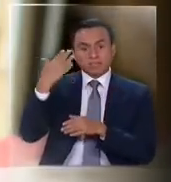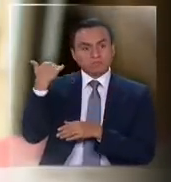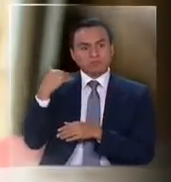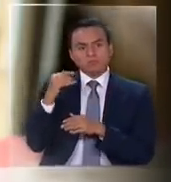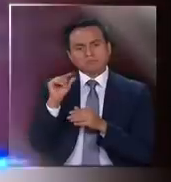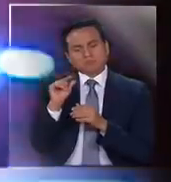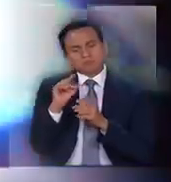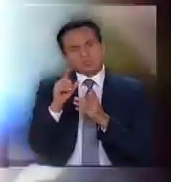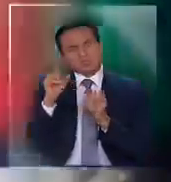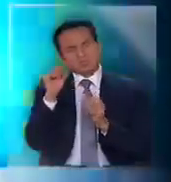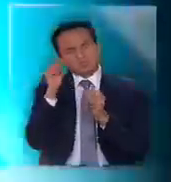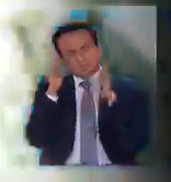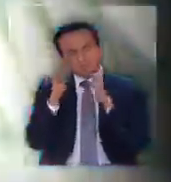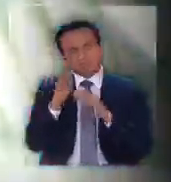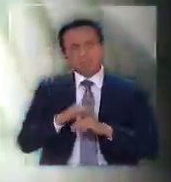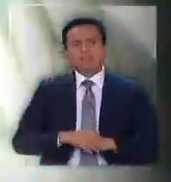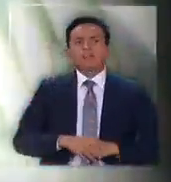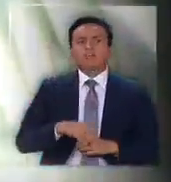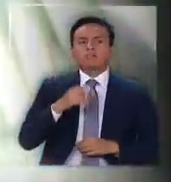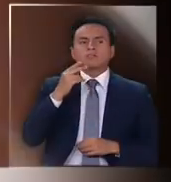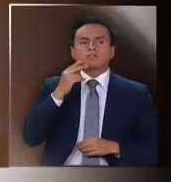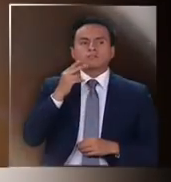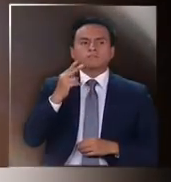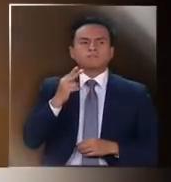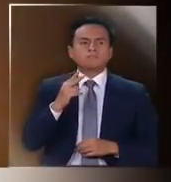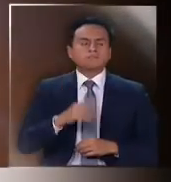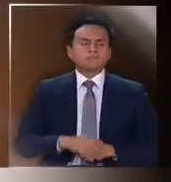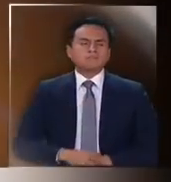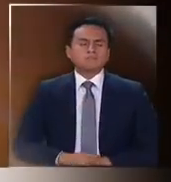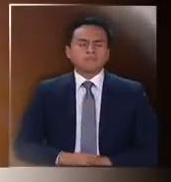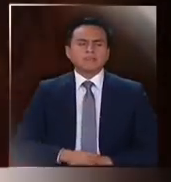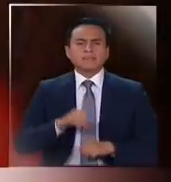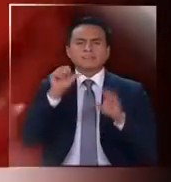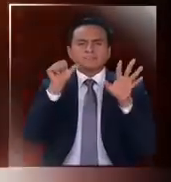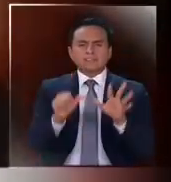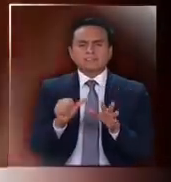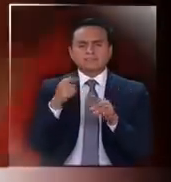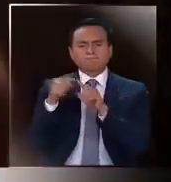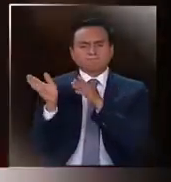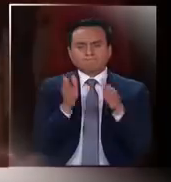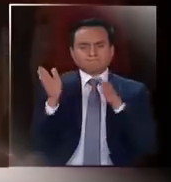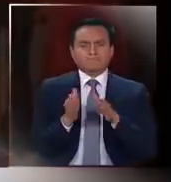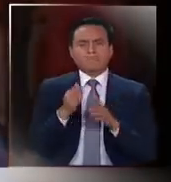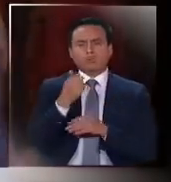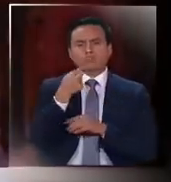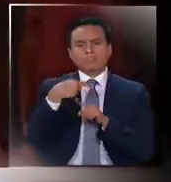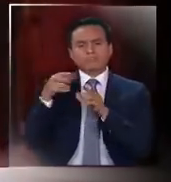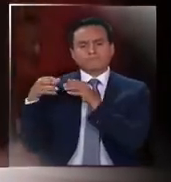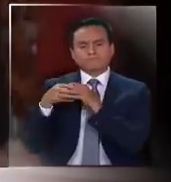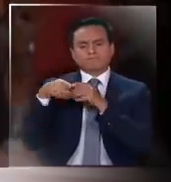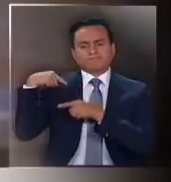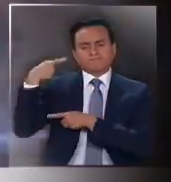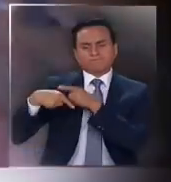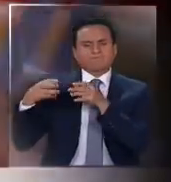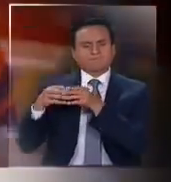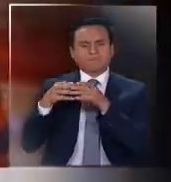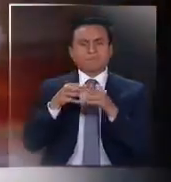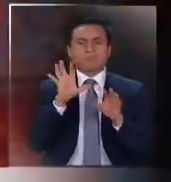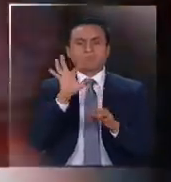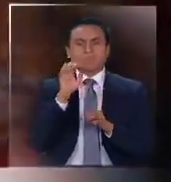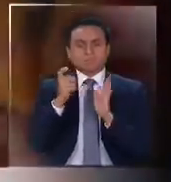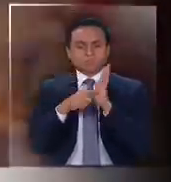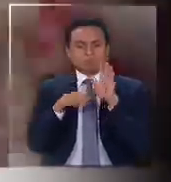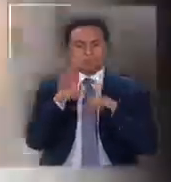se tomaban tanto. Veían arte. Fueron 6 temporadas con 11 generaciones. Marcaron más de